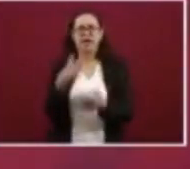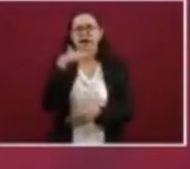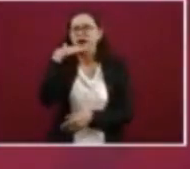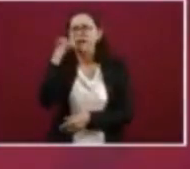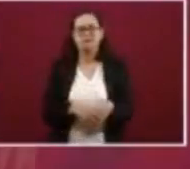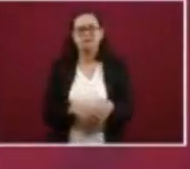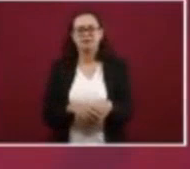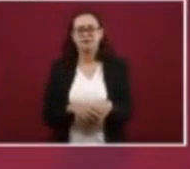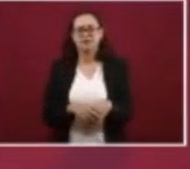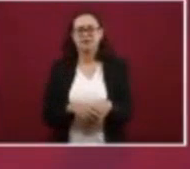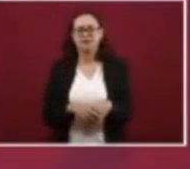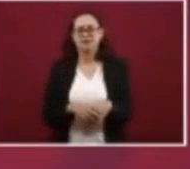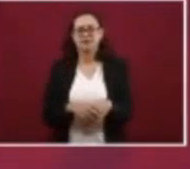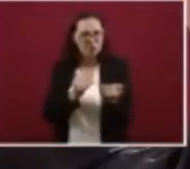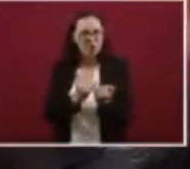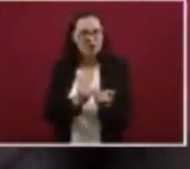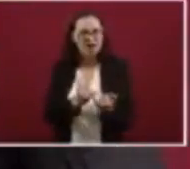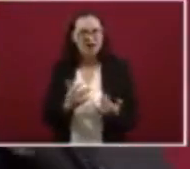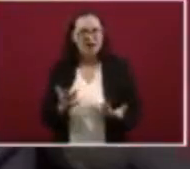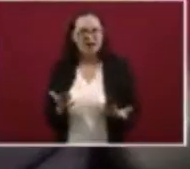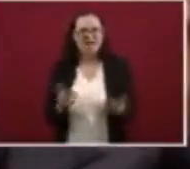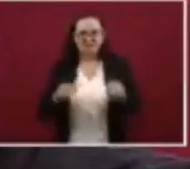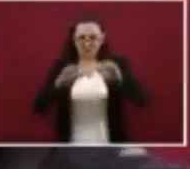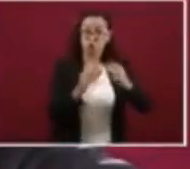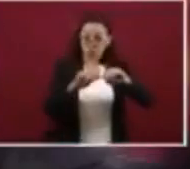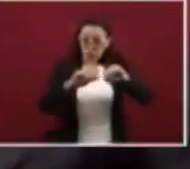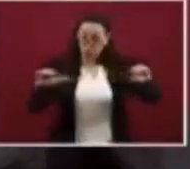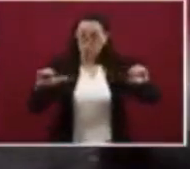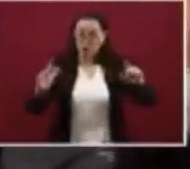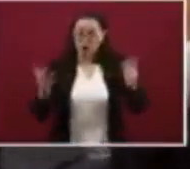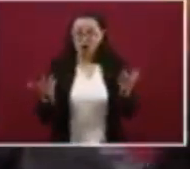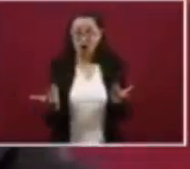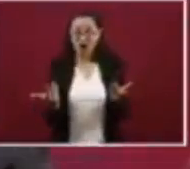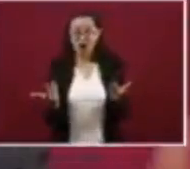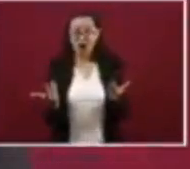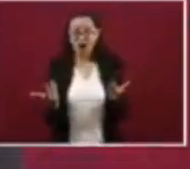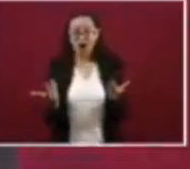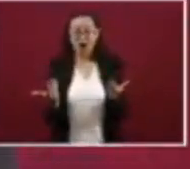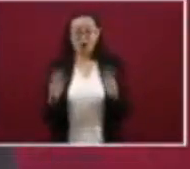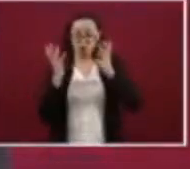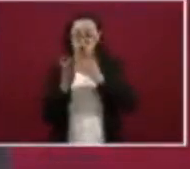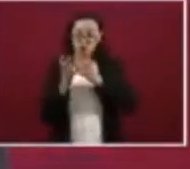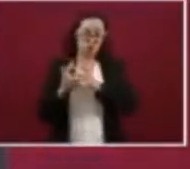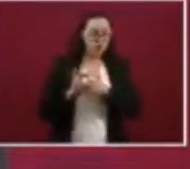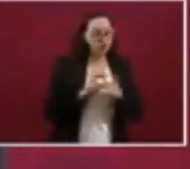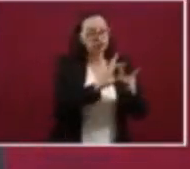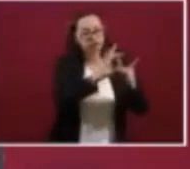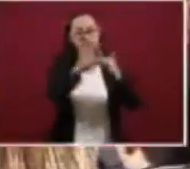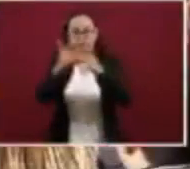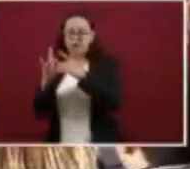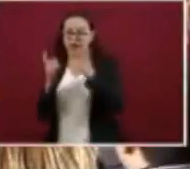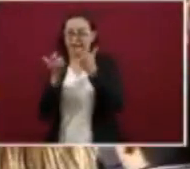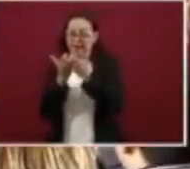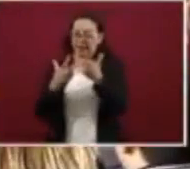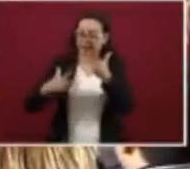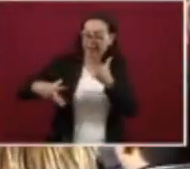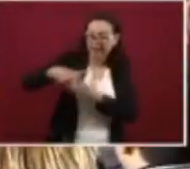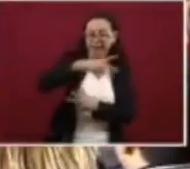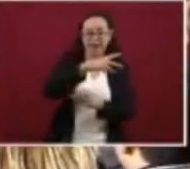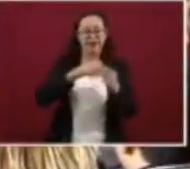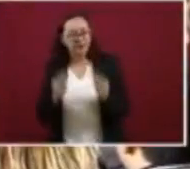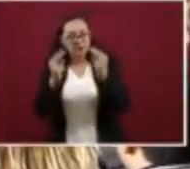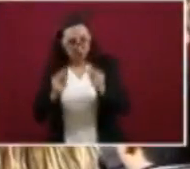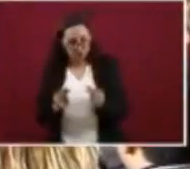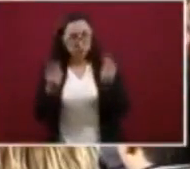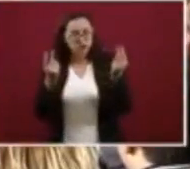alemania o lo más cercano estandarizar que es un mundo interrelacionado económicamente comercialmente